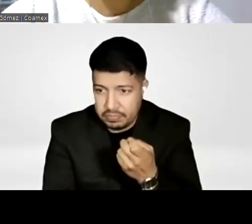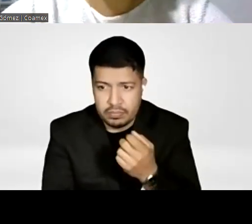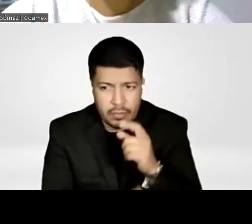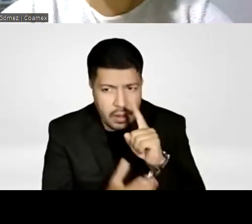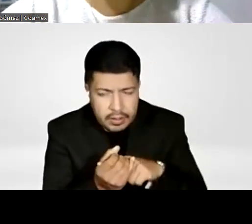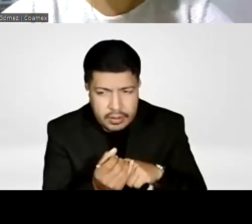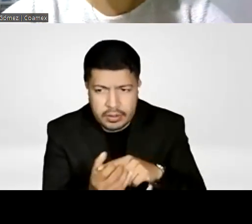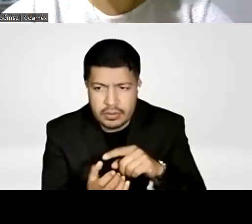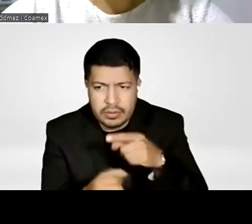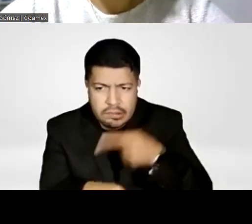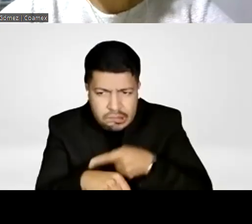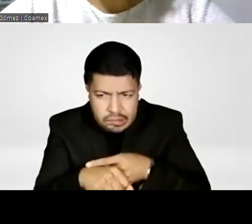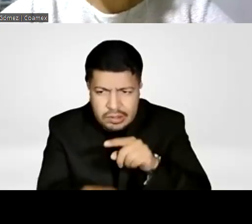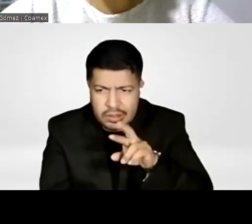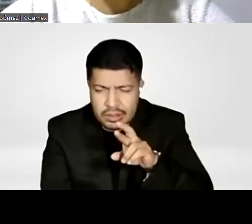retinoblastoma.